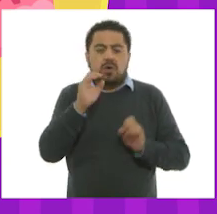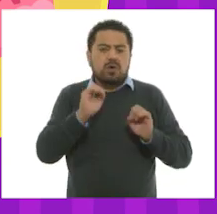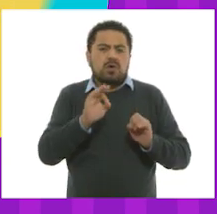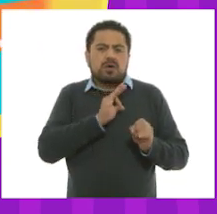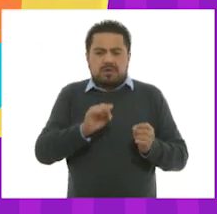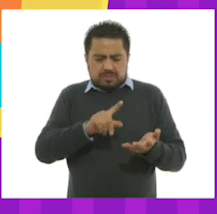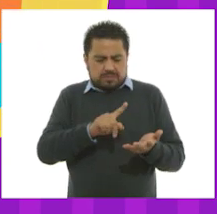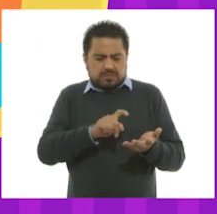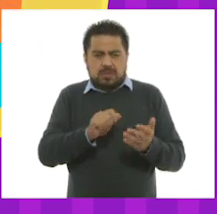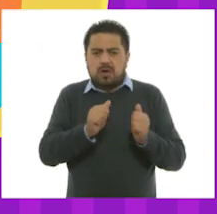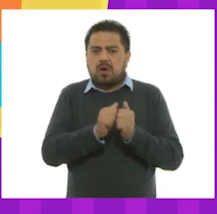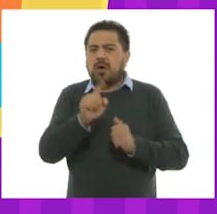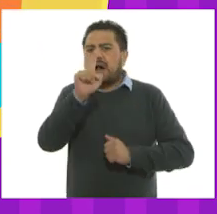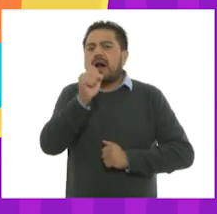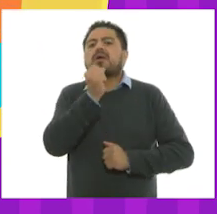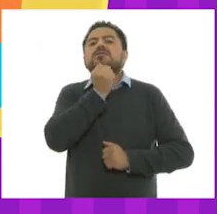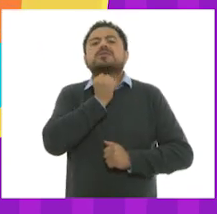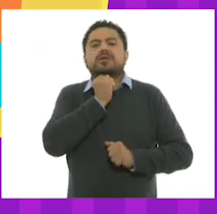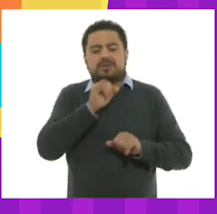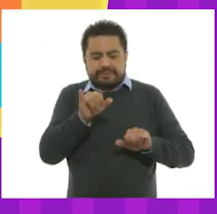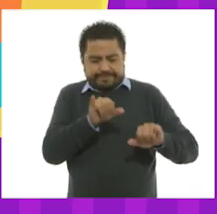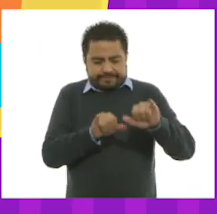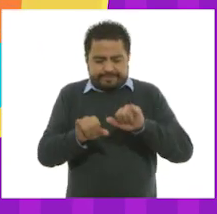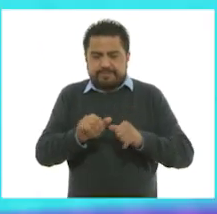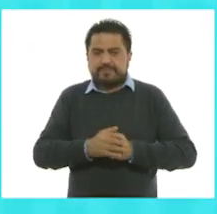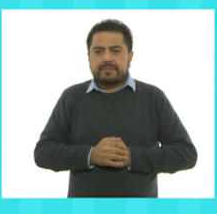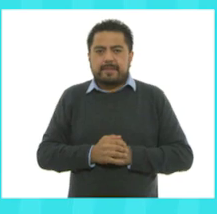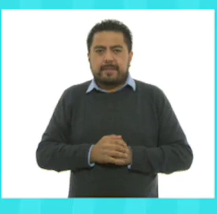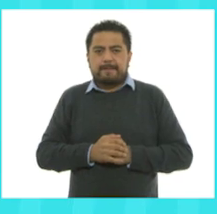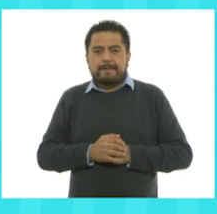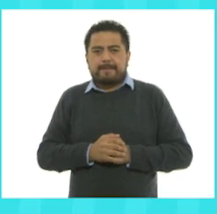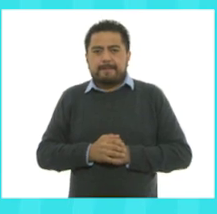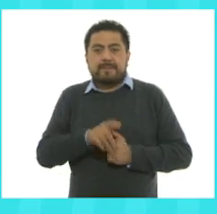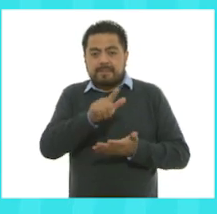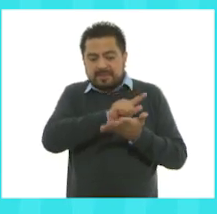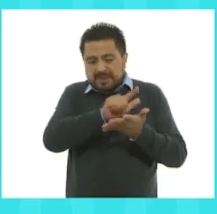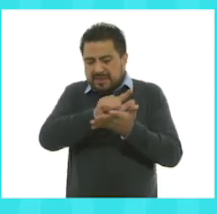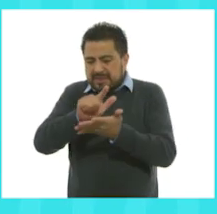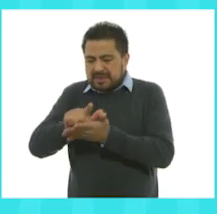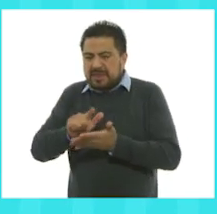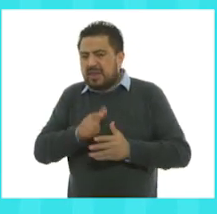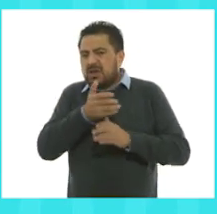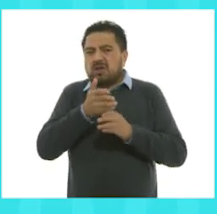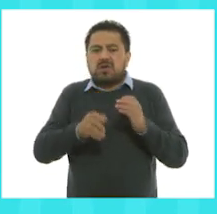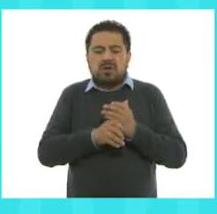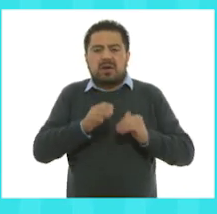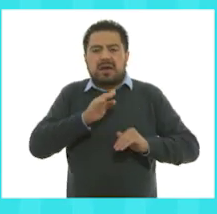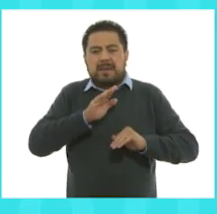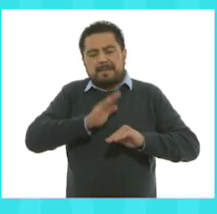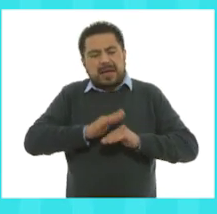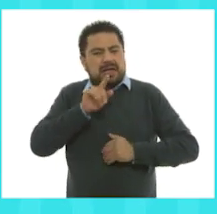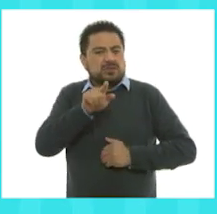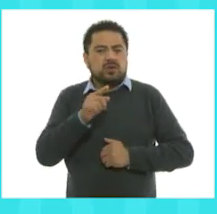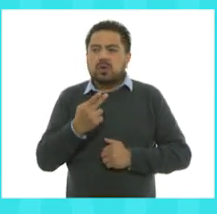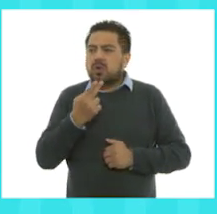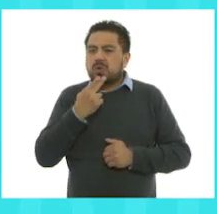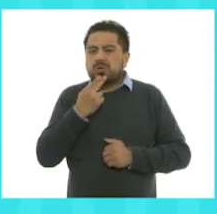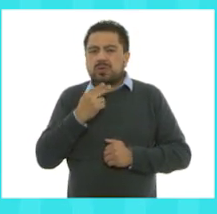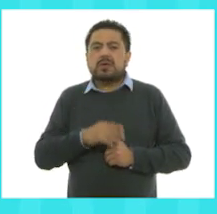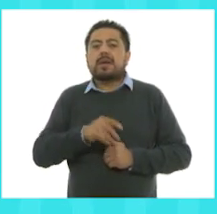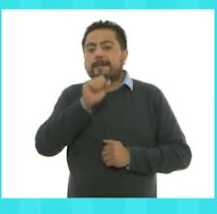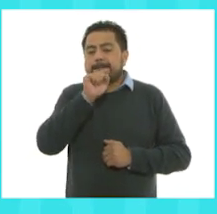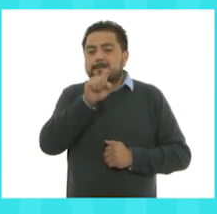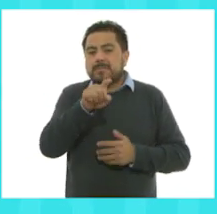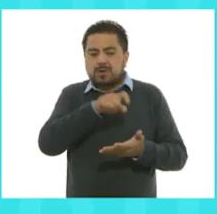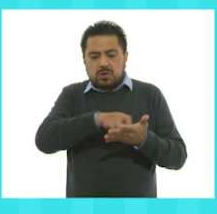aplica desinfectante a base de agua y alcohol. Desinfecta las superficies de los objetos que más utilizas. También